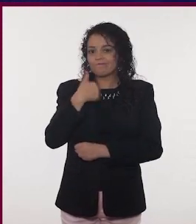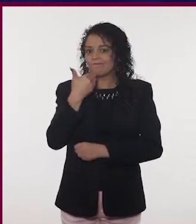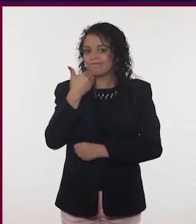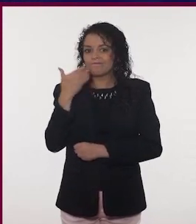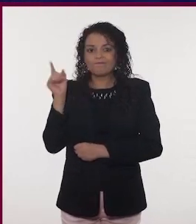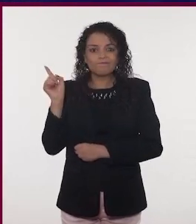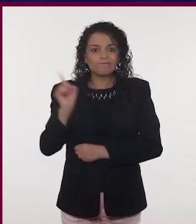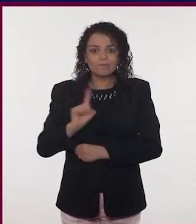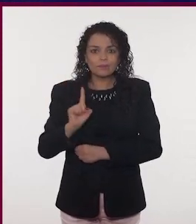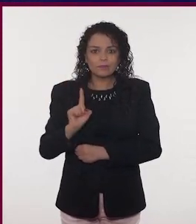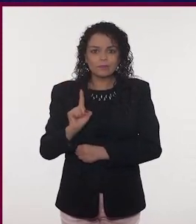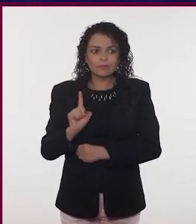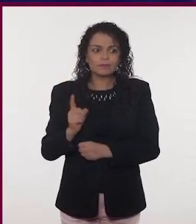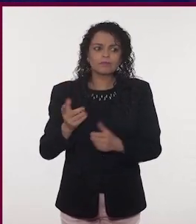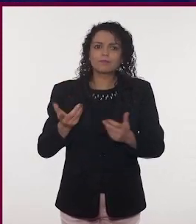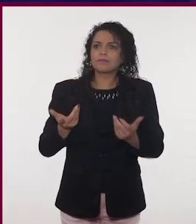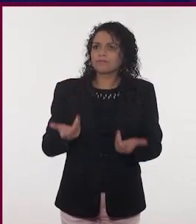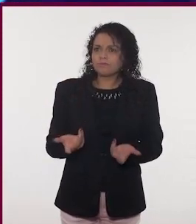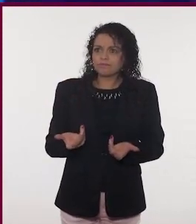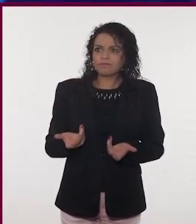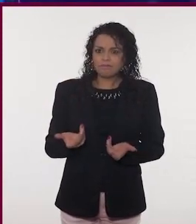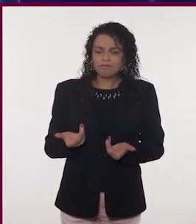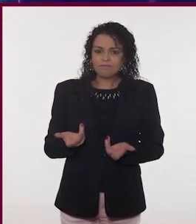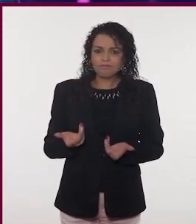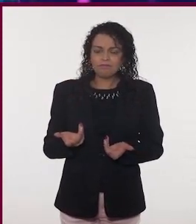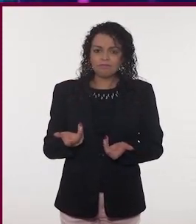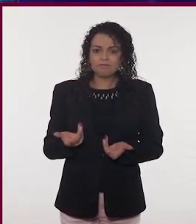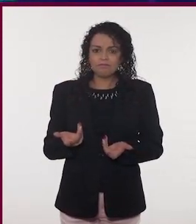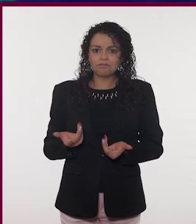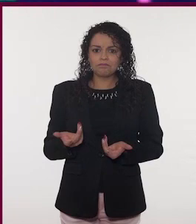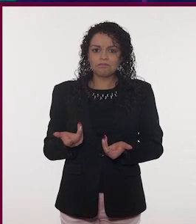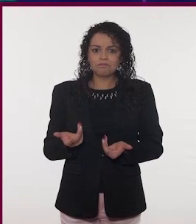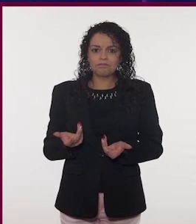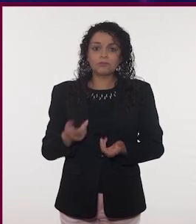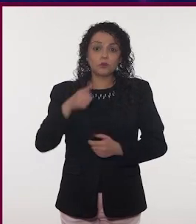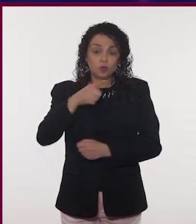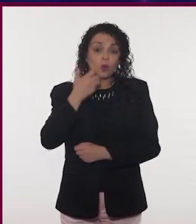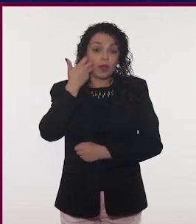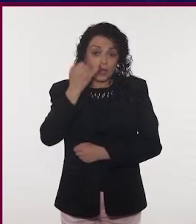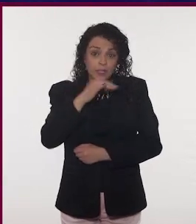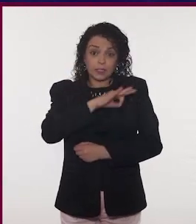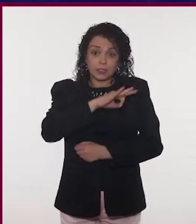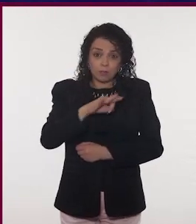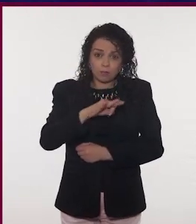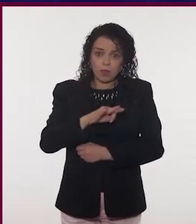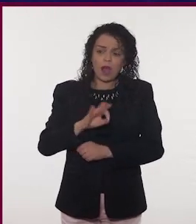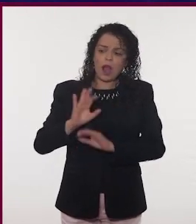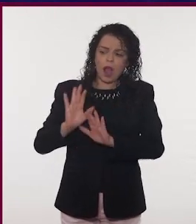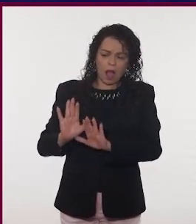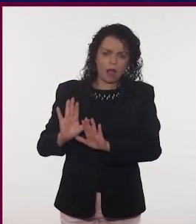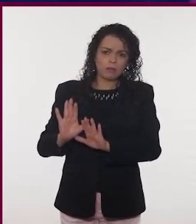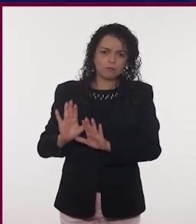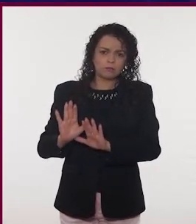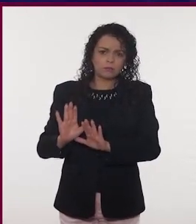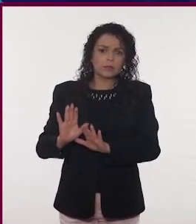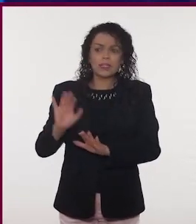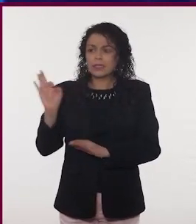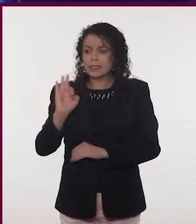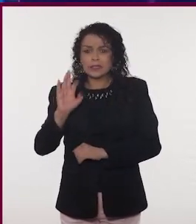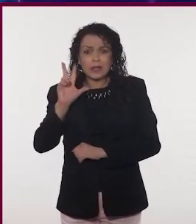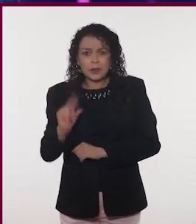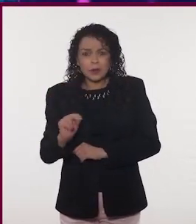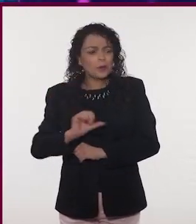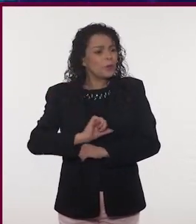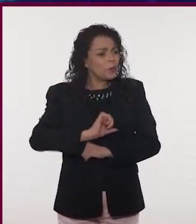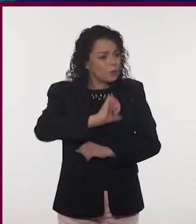Puede uno bien terminar lo que estaban iniciando, si puede, si quiere. Y si no, bueno, pues probar otra cosa. Y